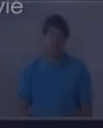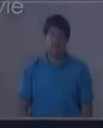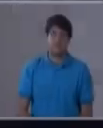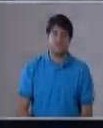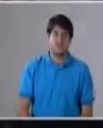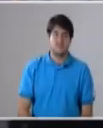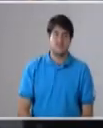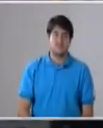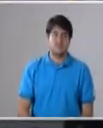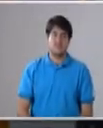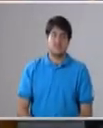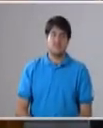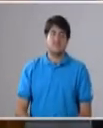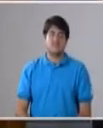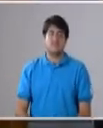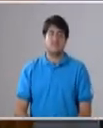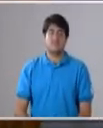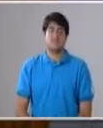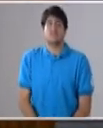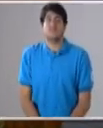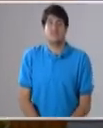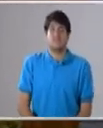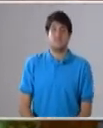No, así por las buenas, no, hermano Sergio, decía.